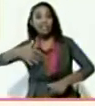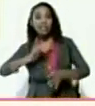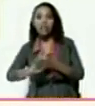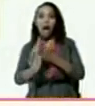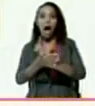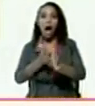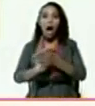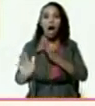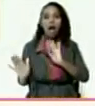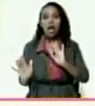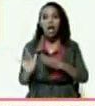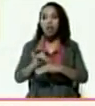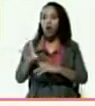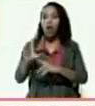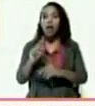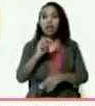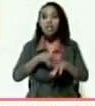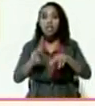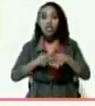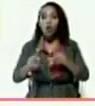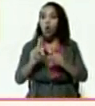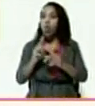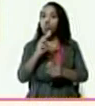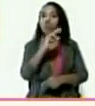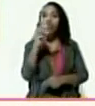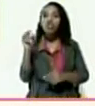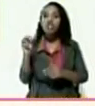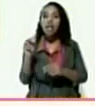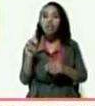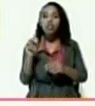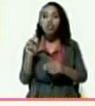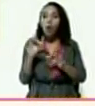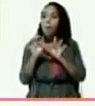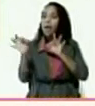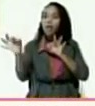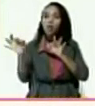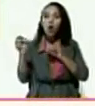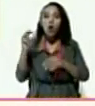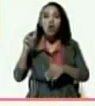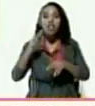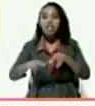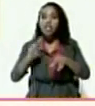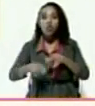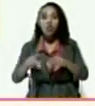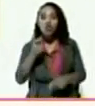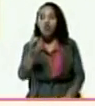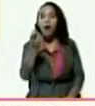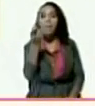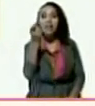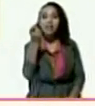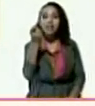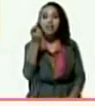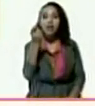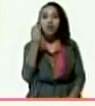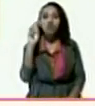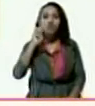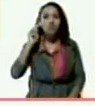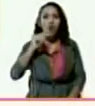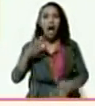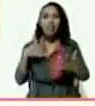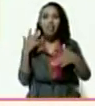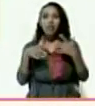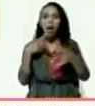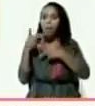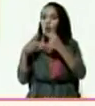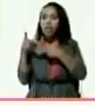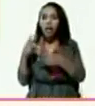El niño estaba como a 200 metros, no tiene nada que ver con política, ese niño jamás y nunca ha ido, 16 años, nunca ha ido a ninguna actividad política,